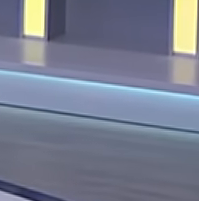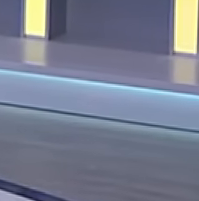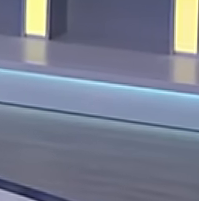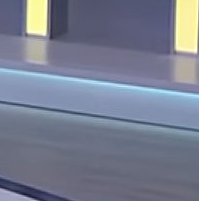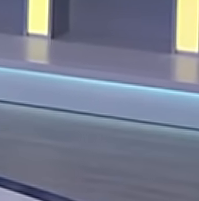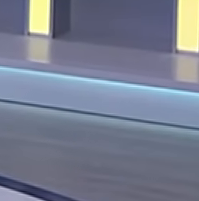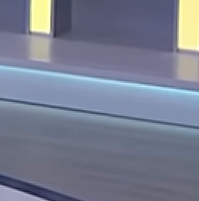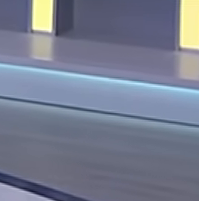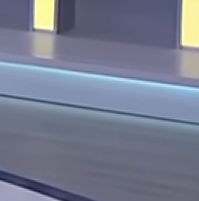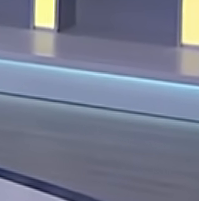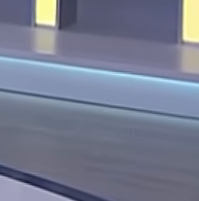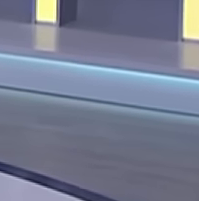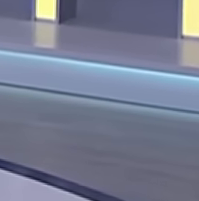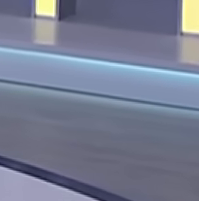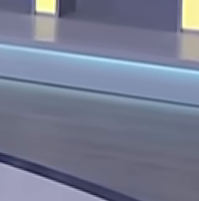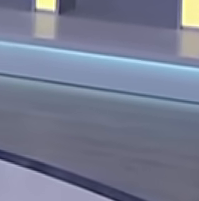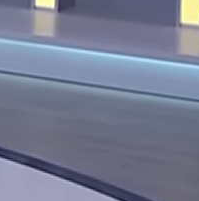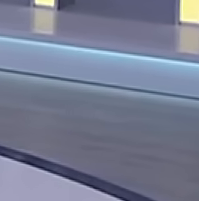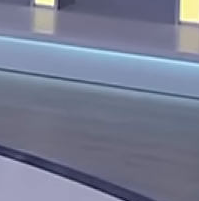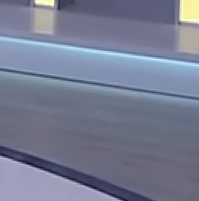le dejamos nuestro número de WhatsApp,